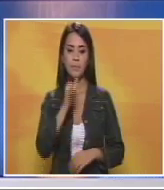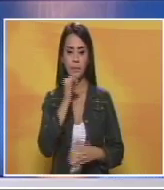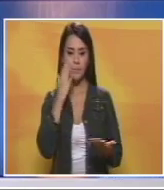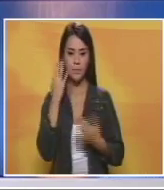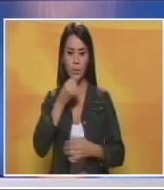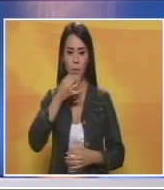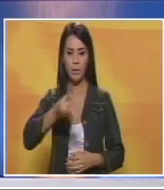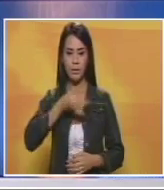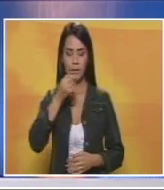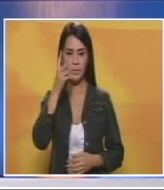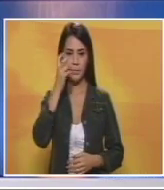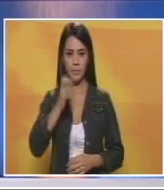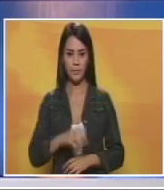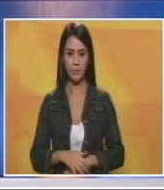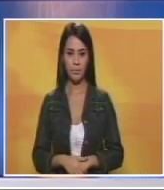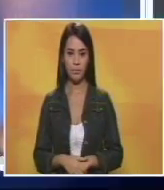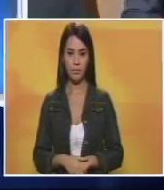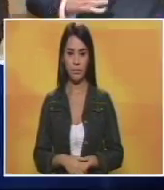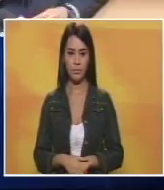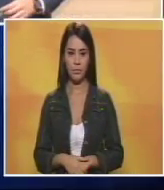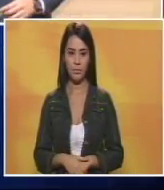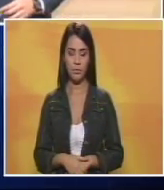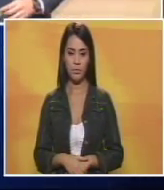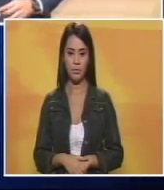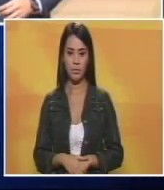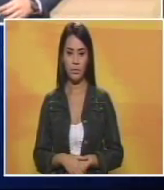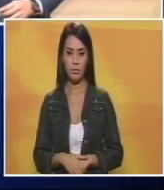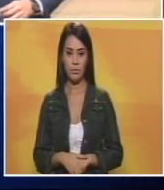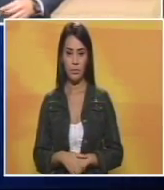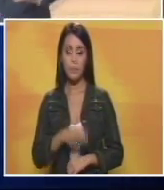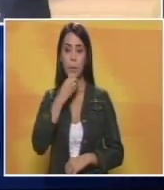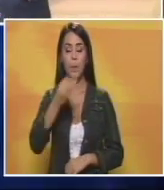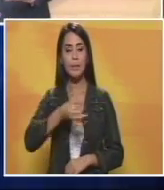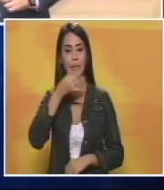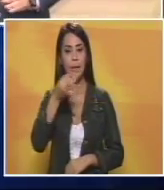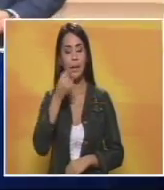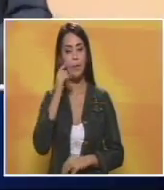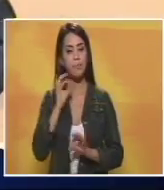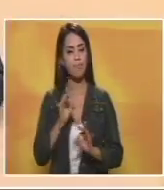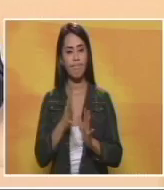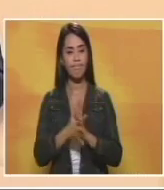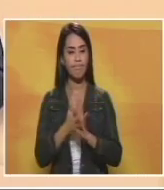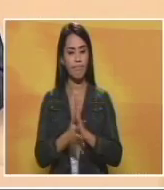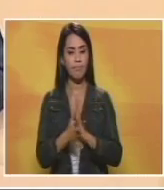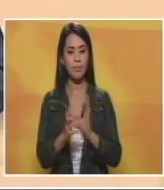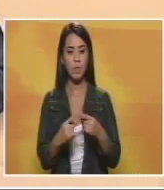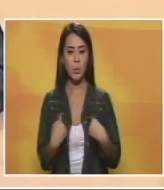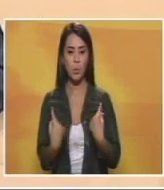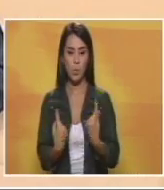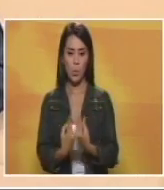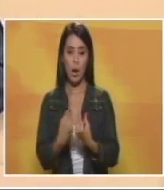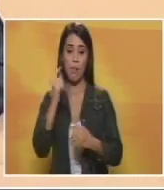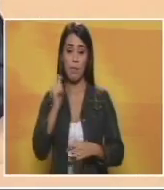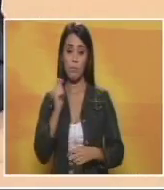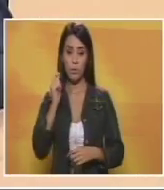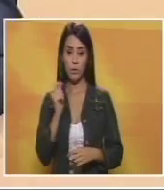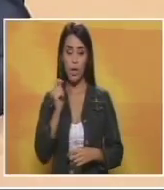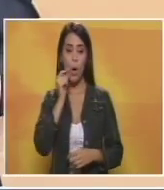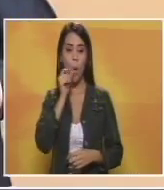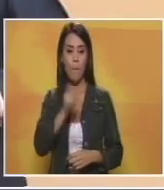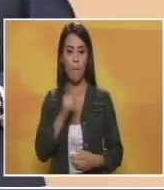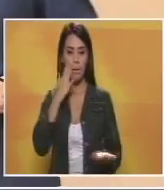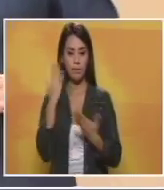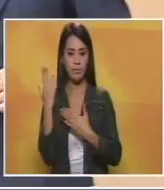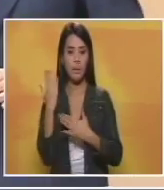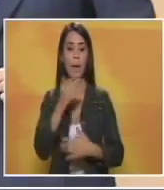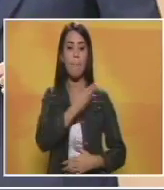detalles. Muy buenas tardes, Manuel, te escuchamos. Sí, así es. Buenas tardes. Nosotros precisamente nos encontramos con el diputado Rafael Guzmán, él es